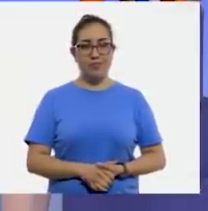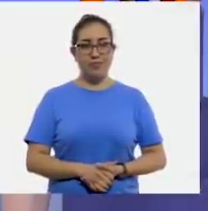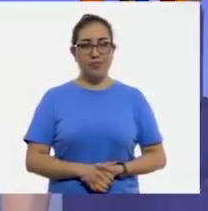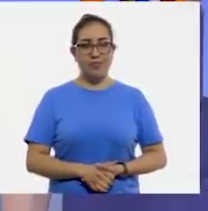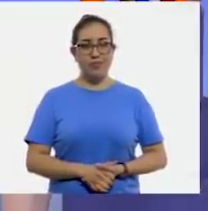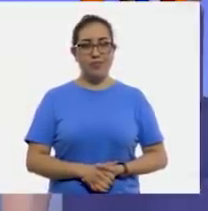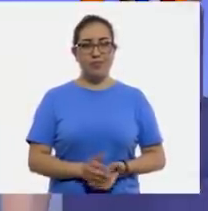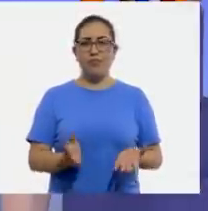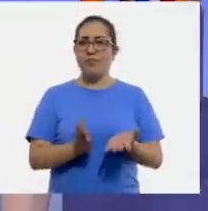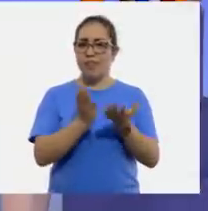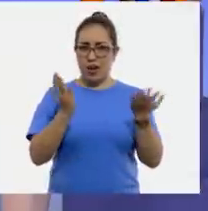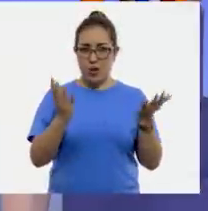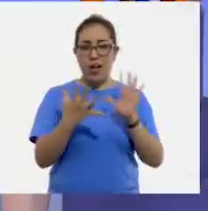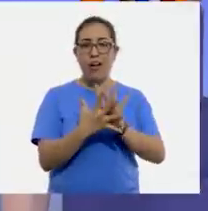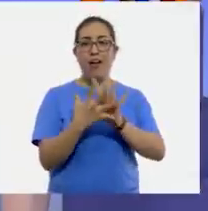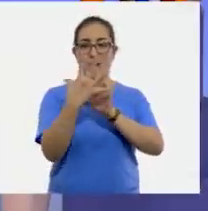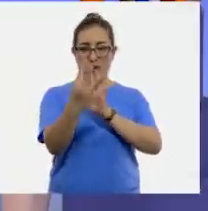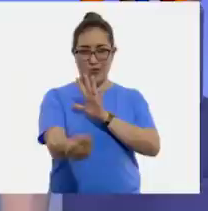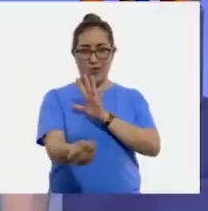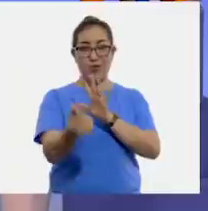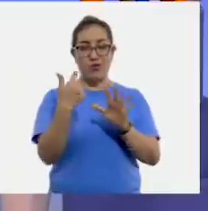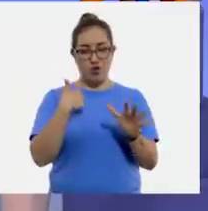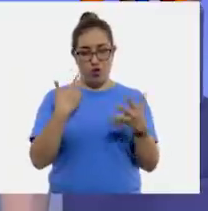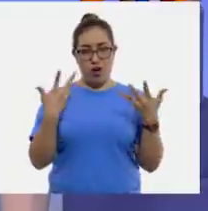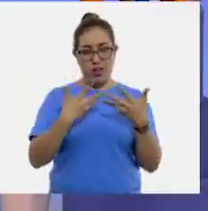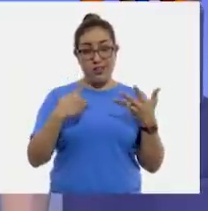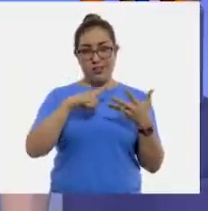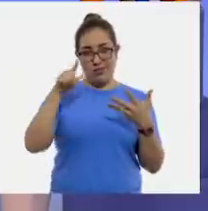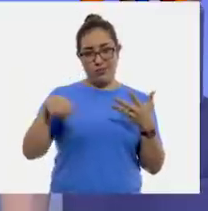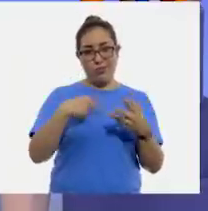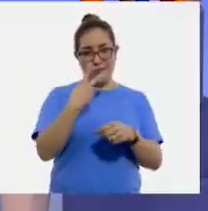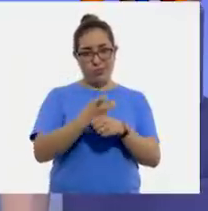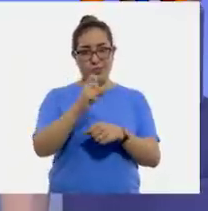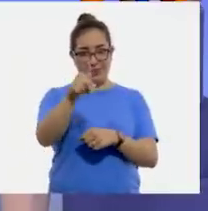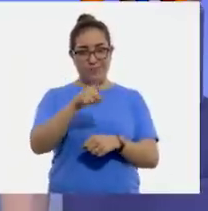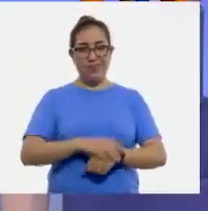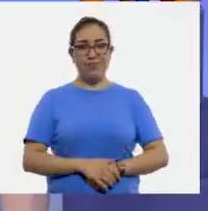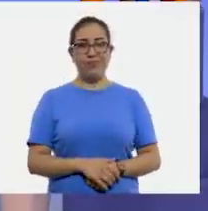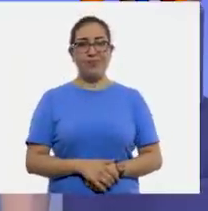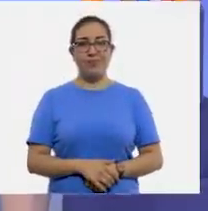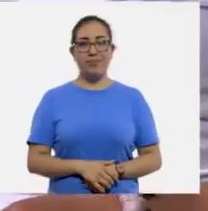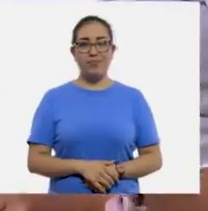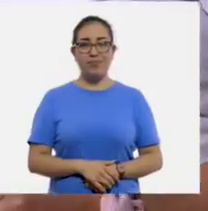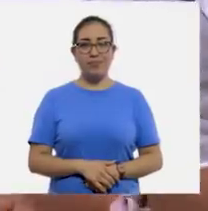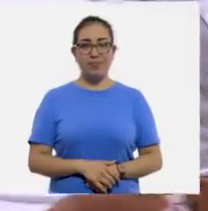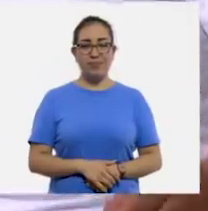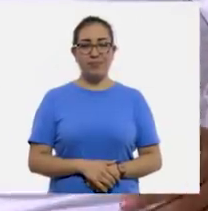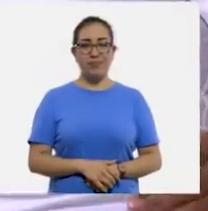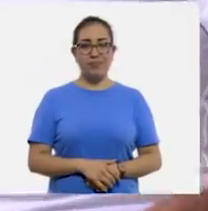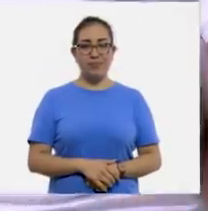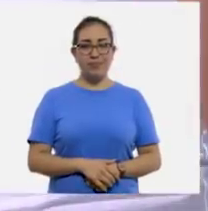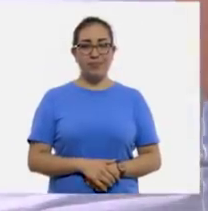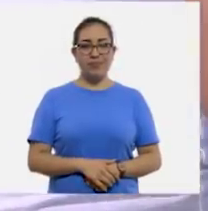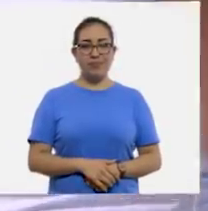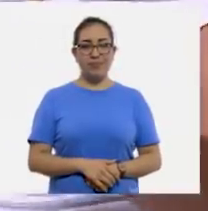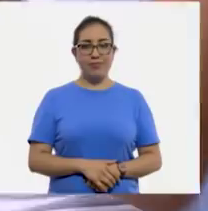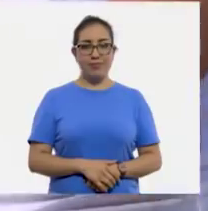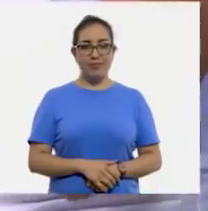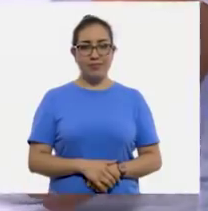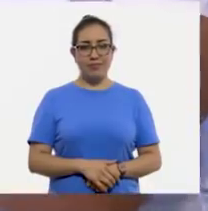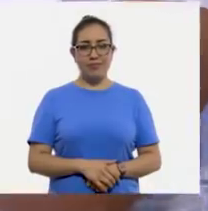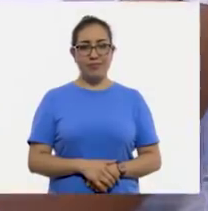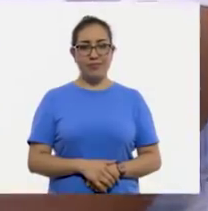Ahora vas a hacerlo conmigo. Yo voy a tocar y después sigues tú. Uno, dos, tres y...